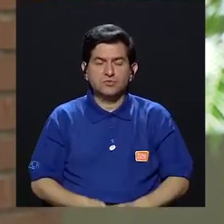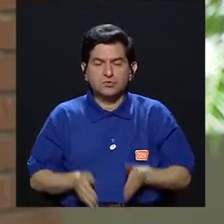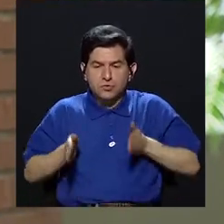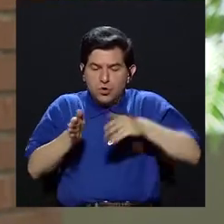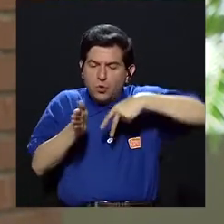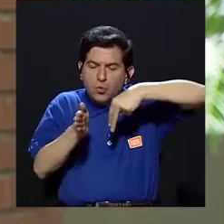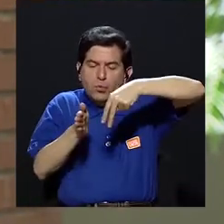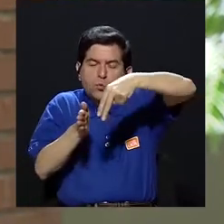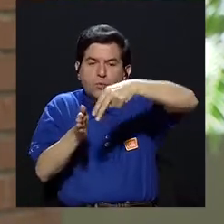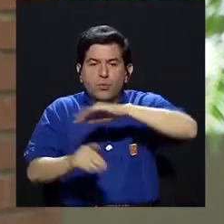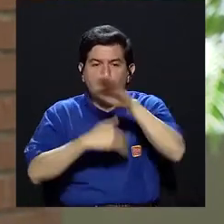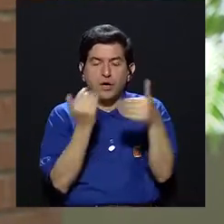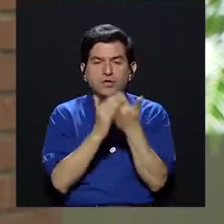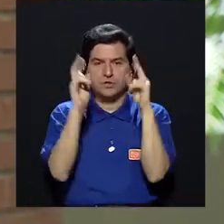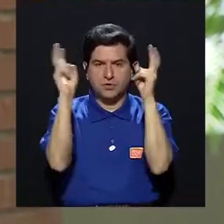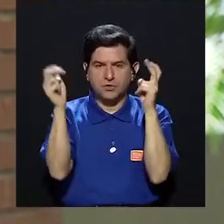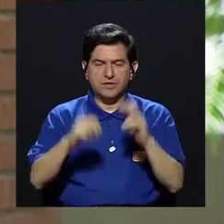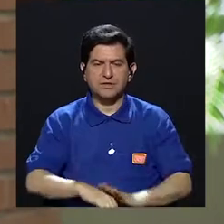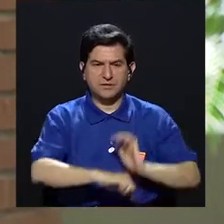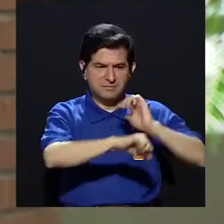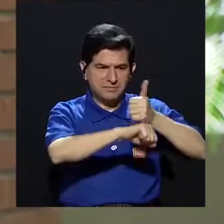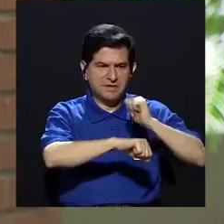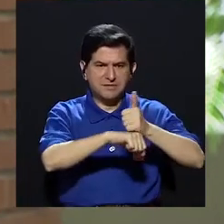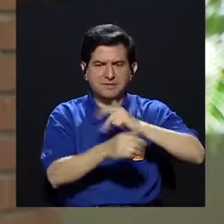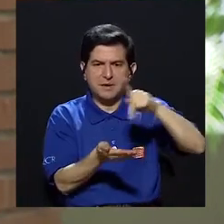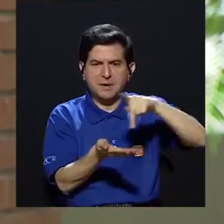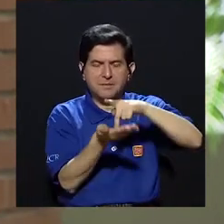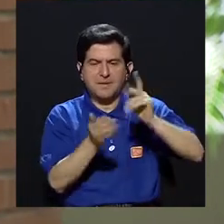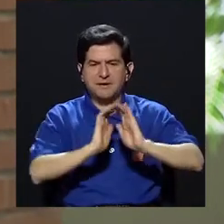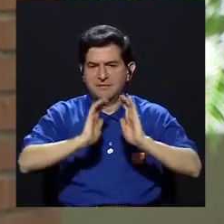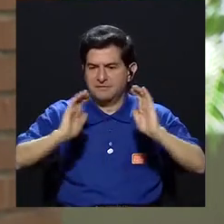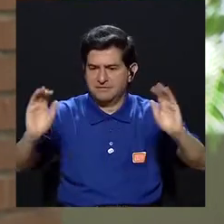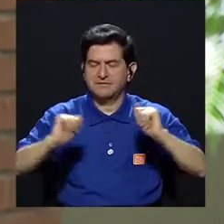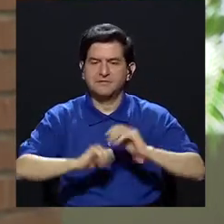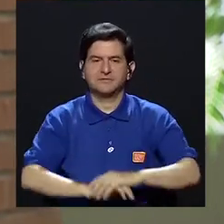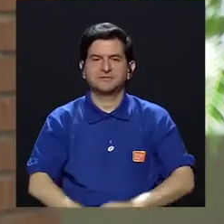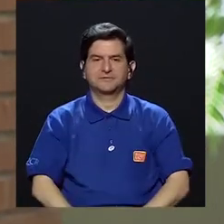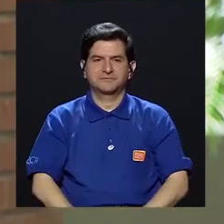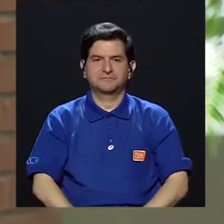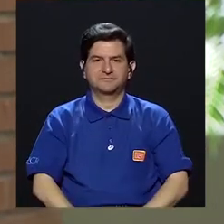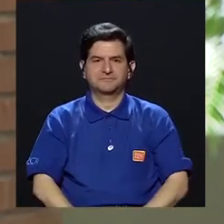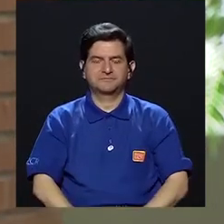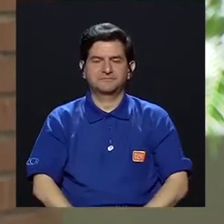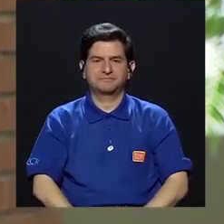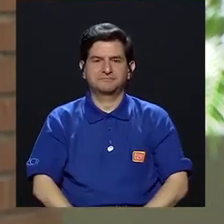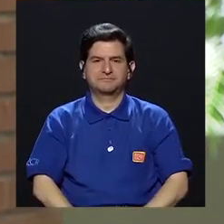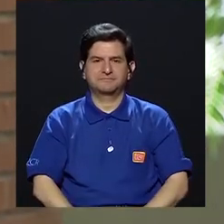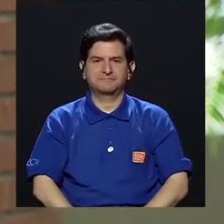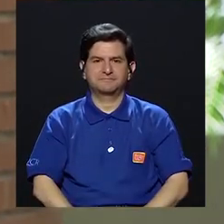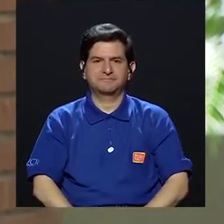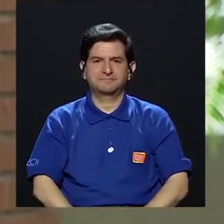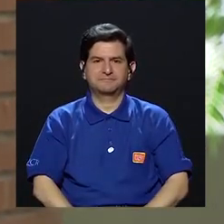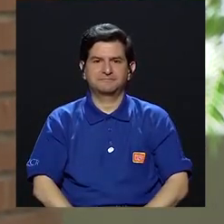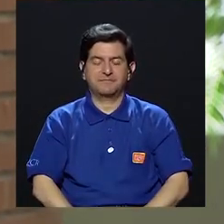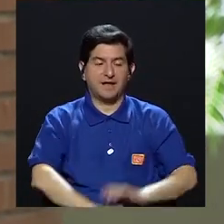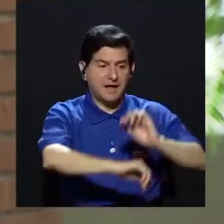aceras, en todo el tema de la conformación de los parques infantiles, en la colocación,